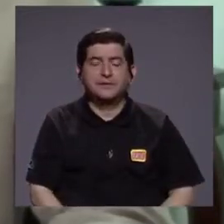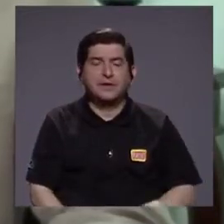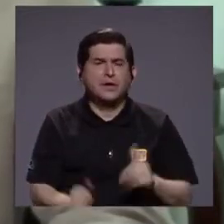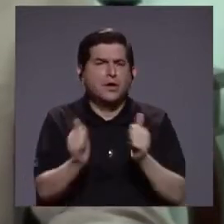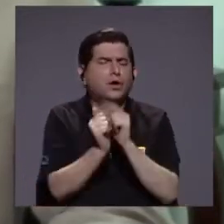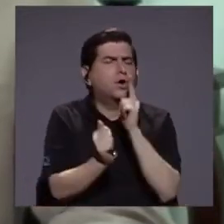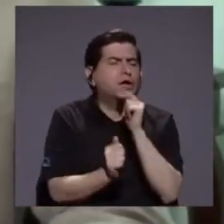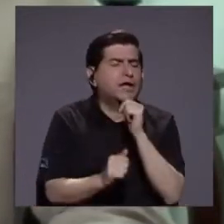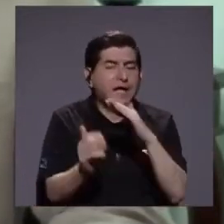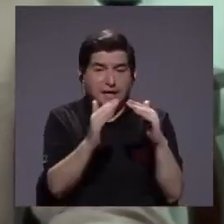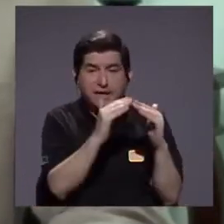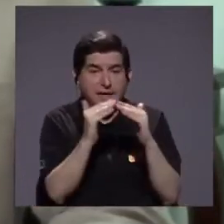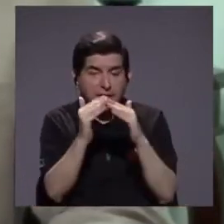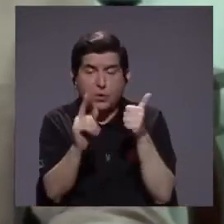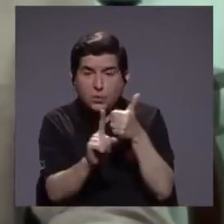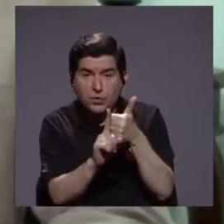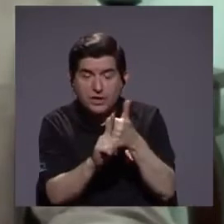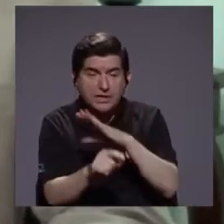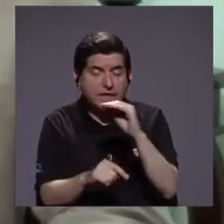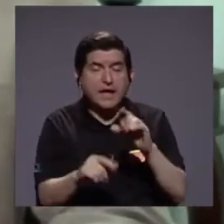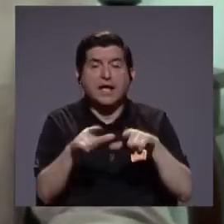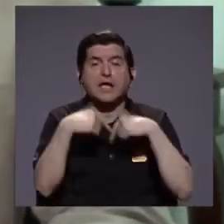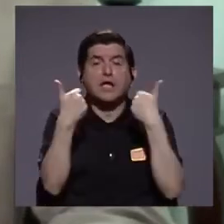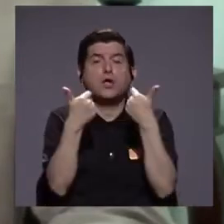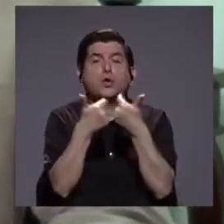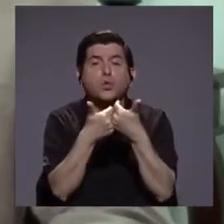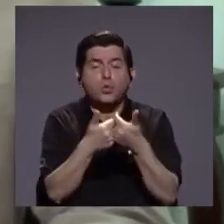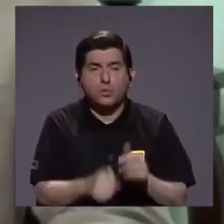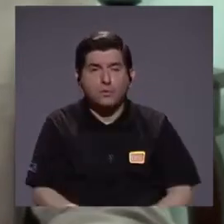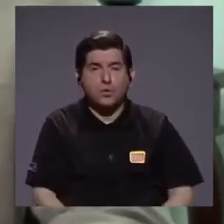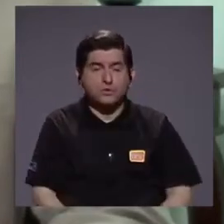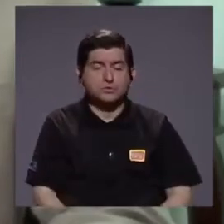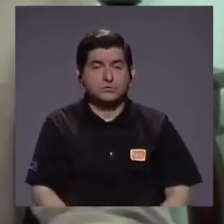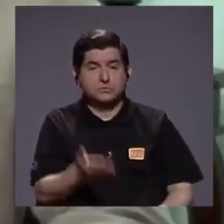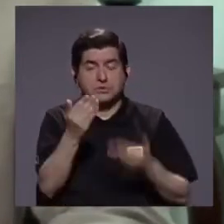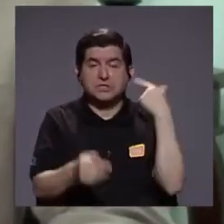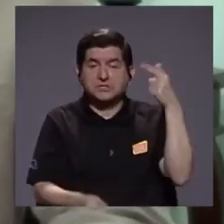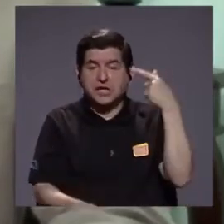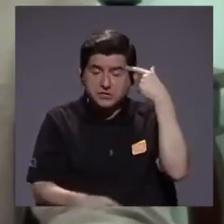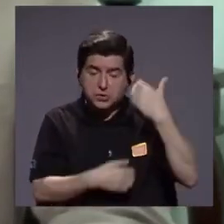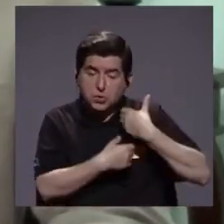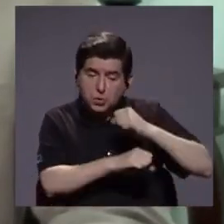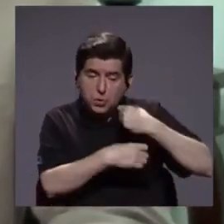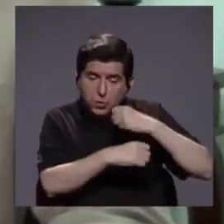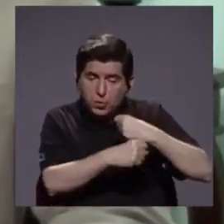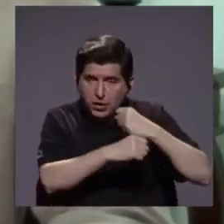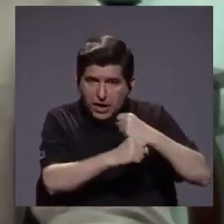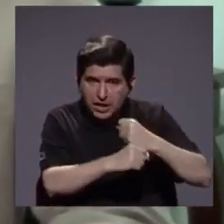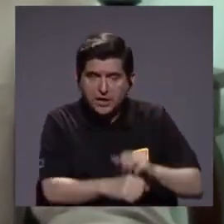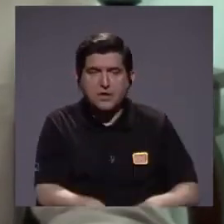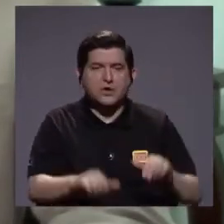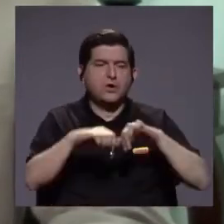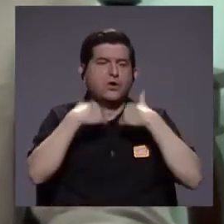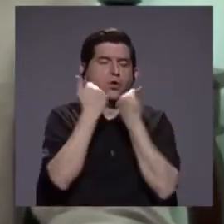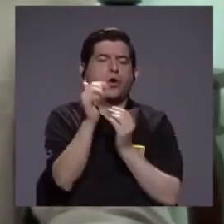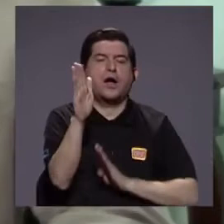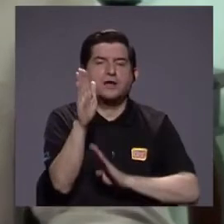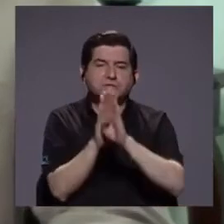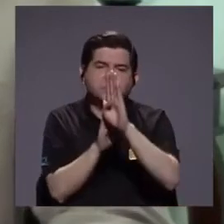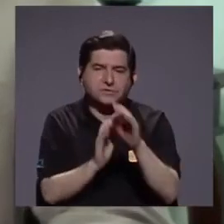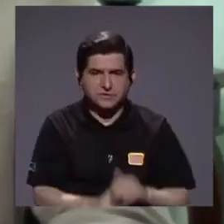con las comunidades y con sectores o grupos como gobiernos locales, por ejemplo, asociaciones de